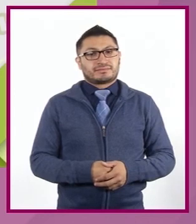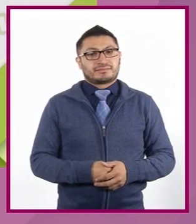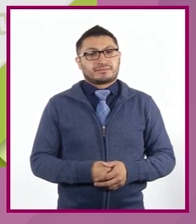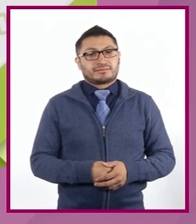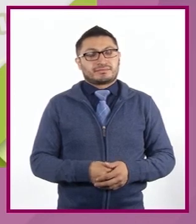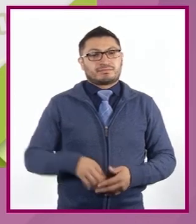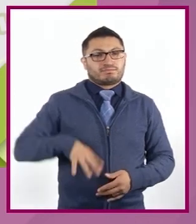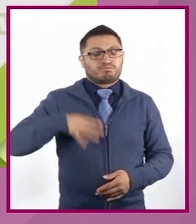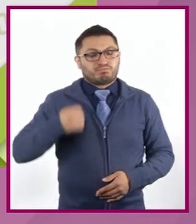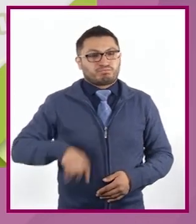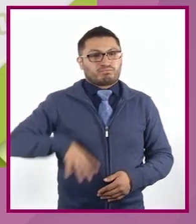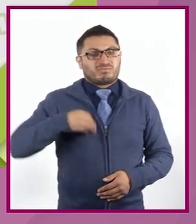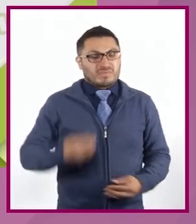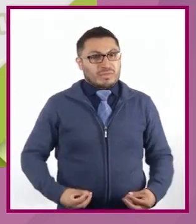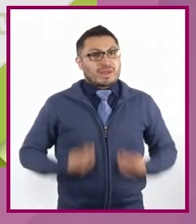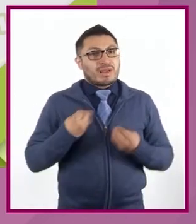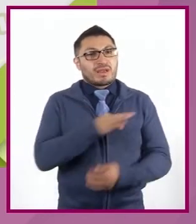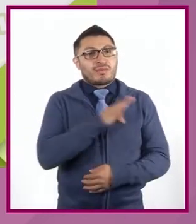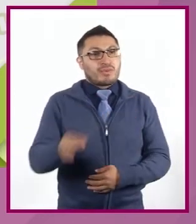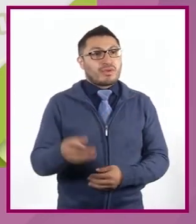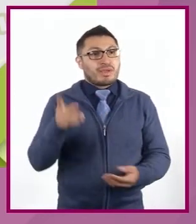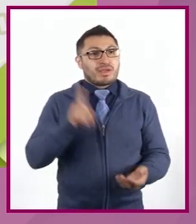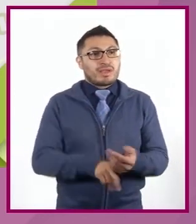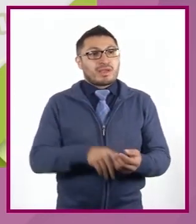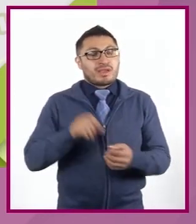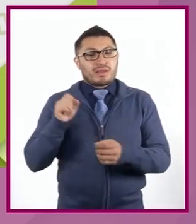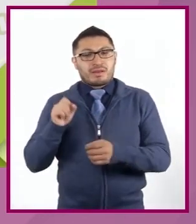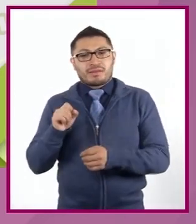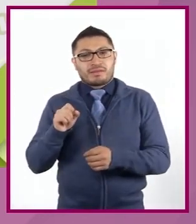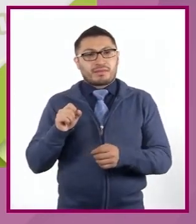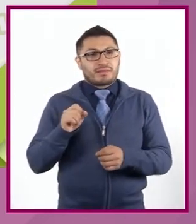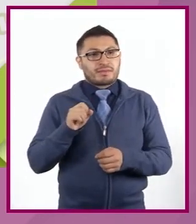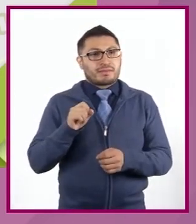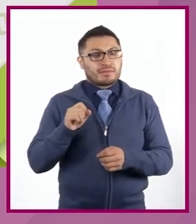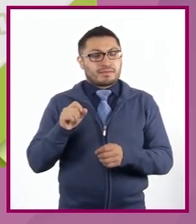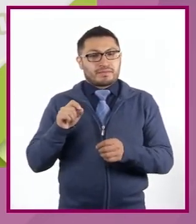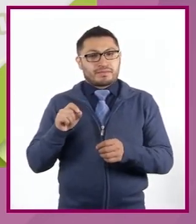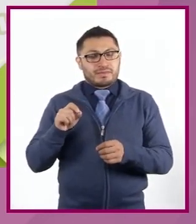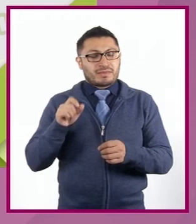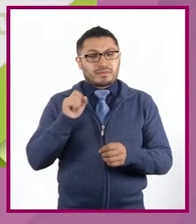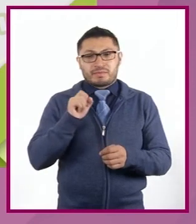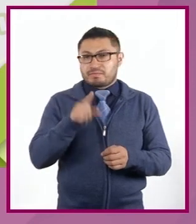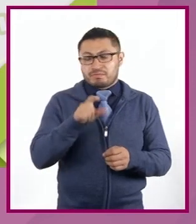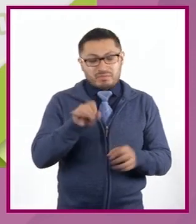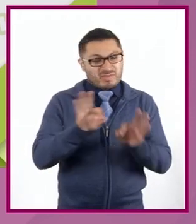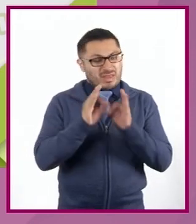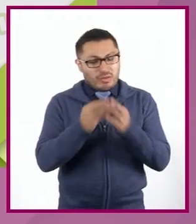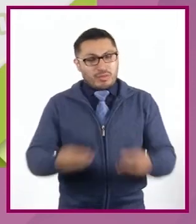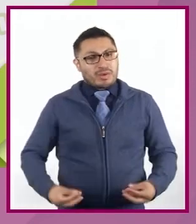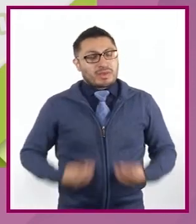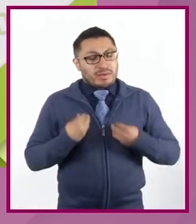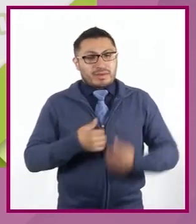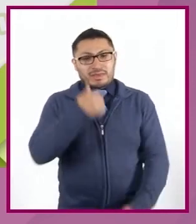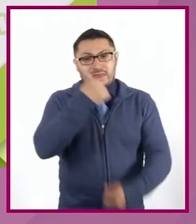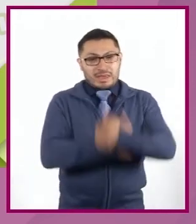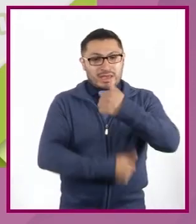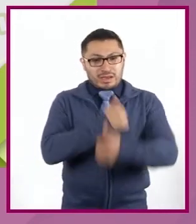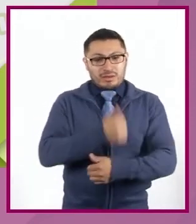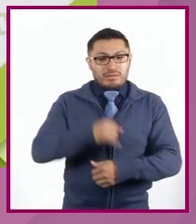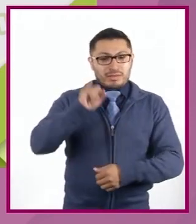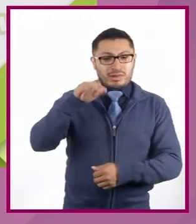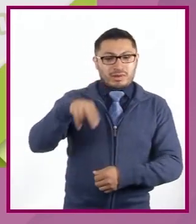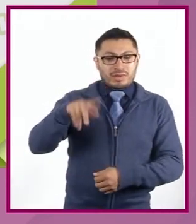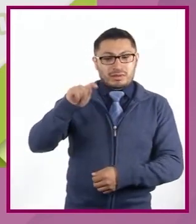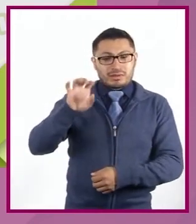Lucha por la sobrevivencia entre organismos de distinta especie. Competencia